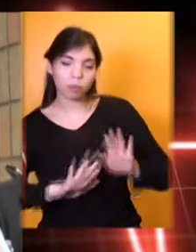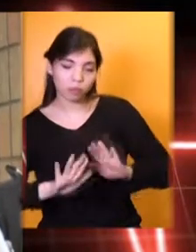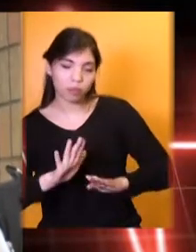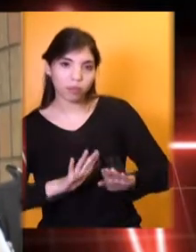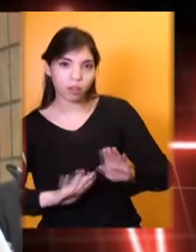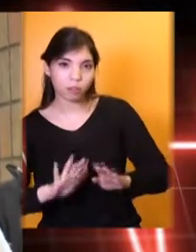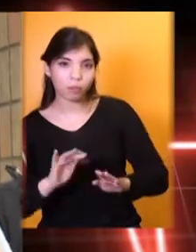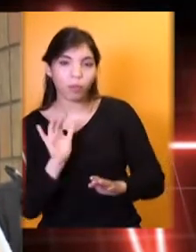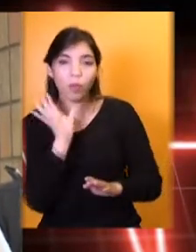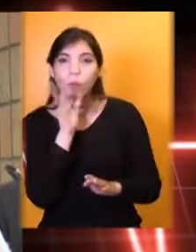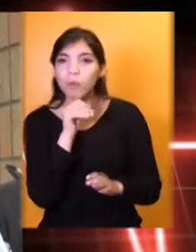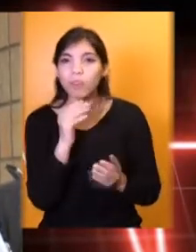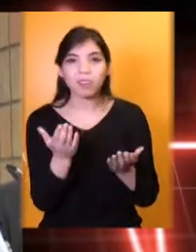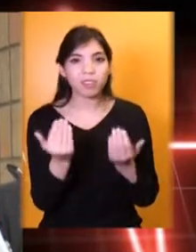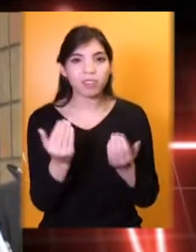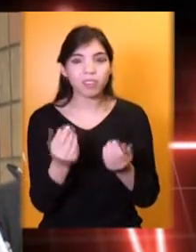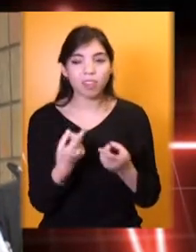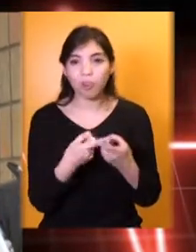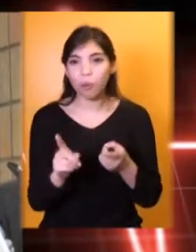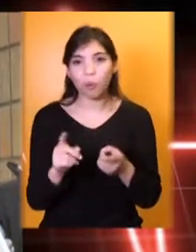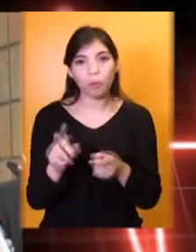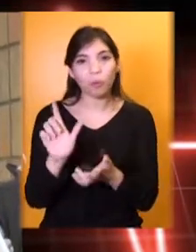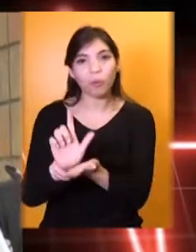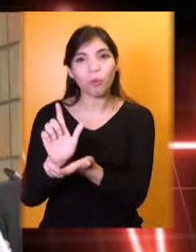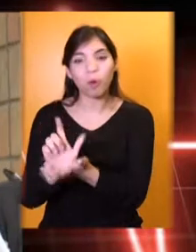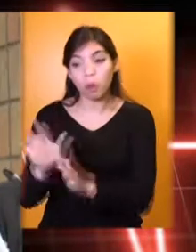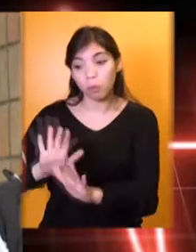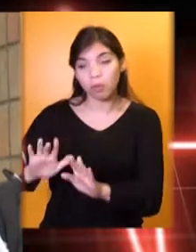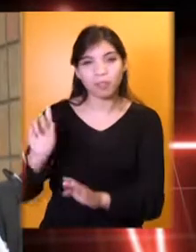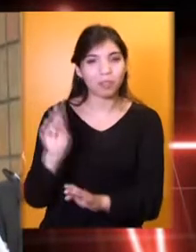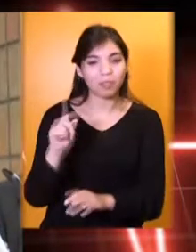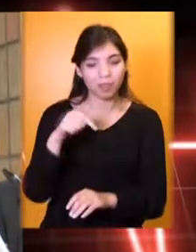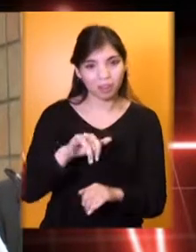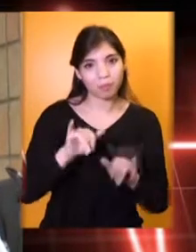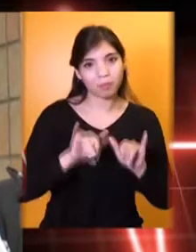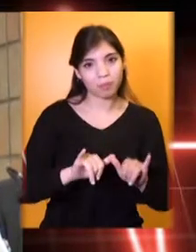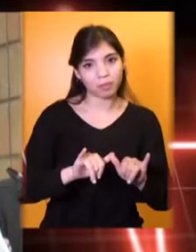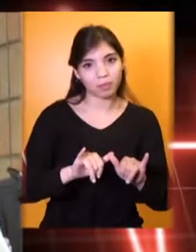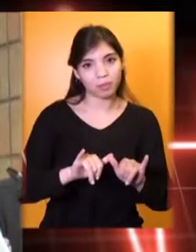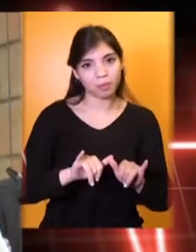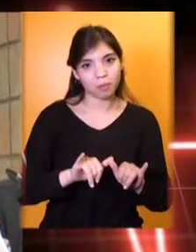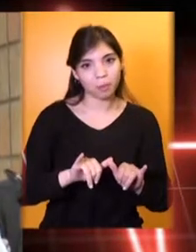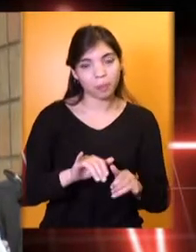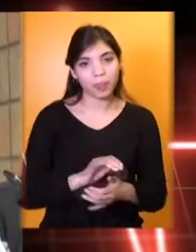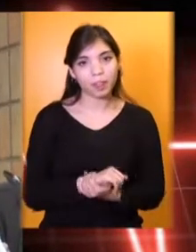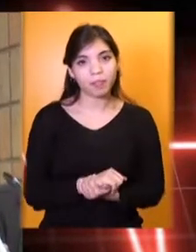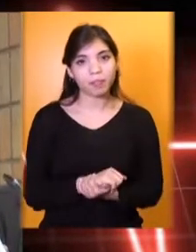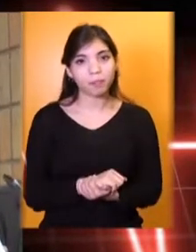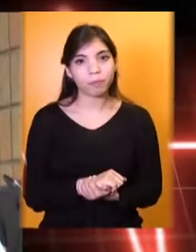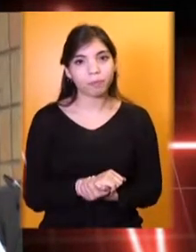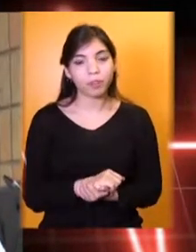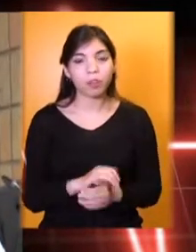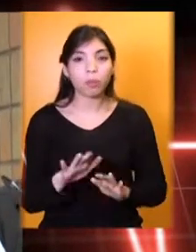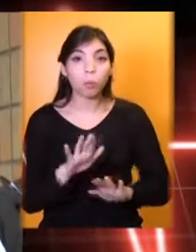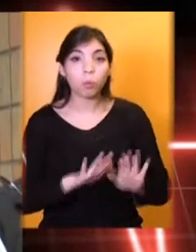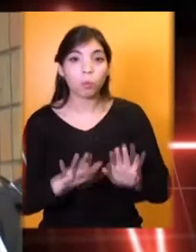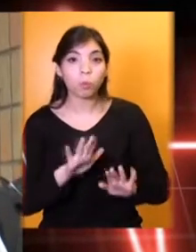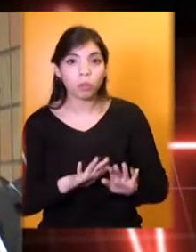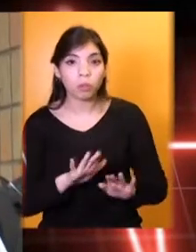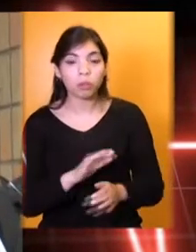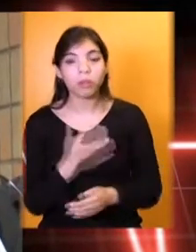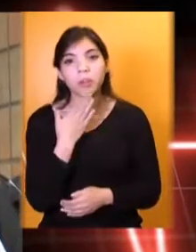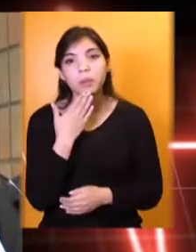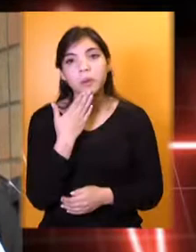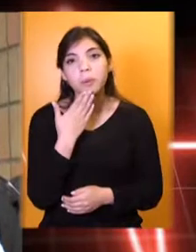de lesiones. No hay necesidad de traslado a otros centros y se encuentran